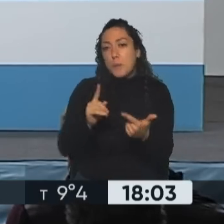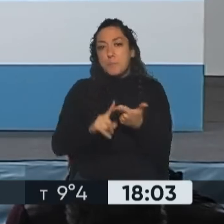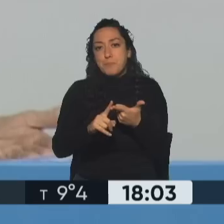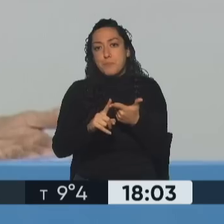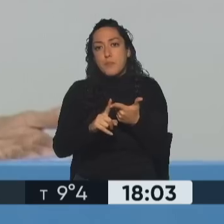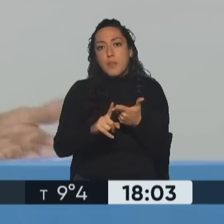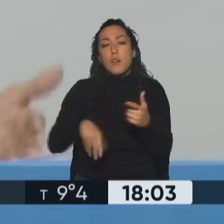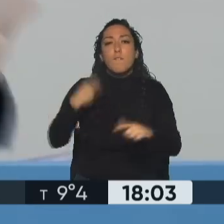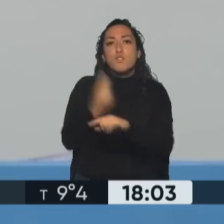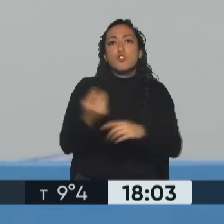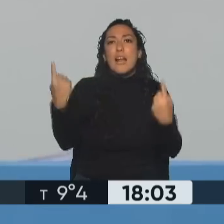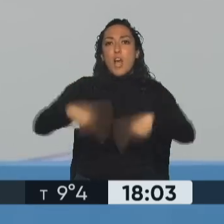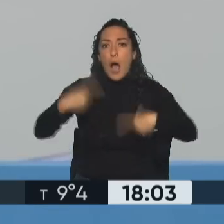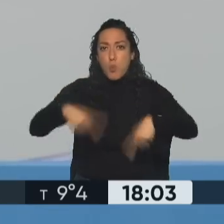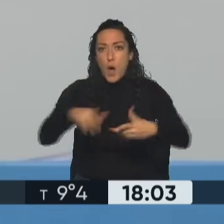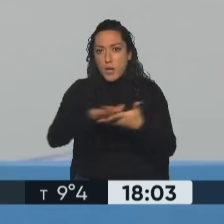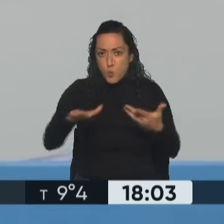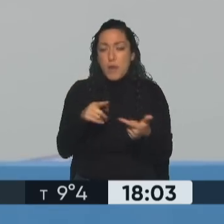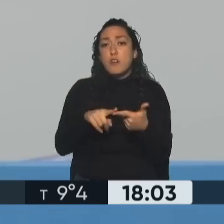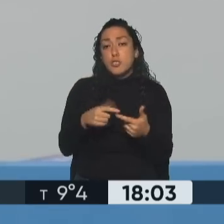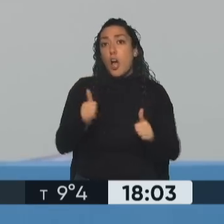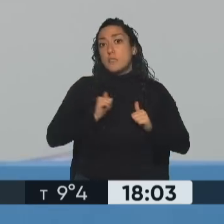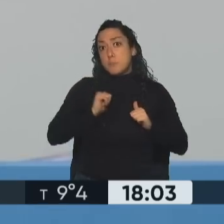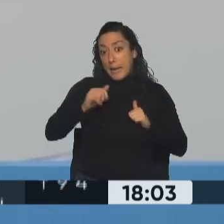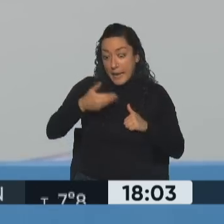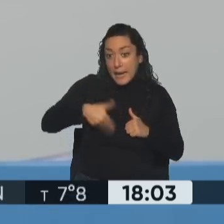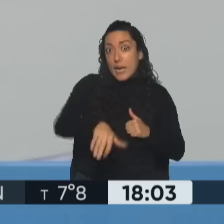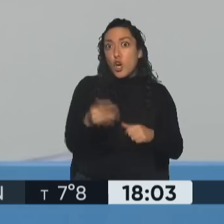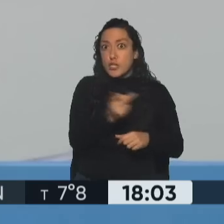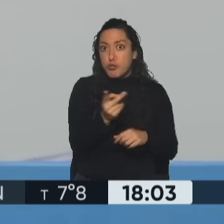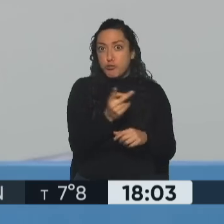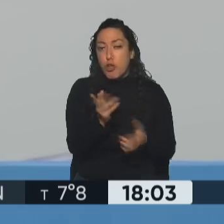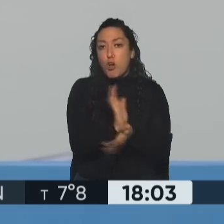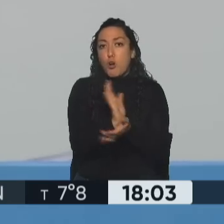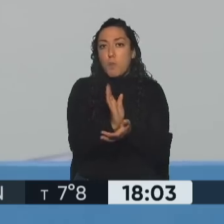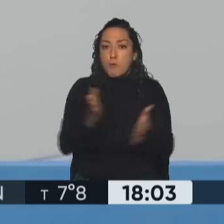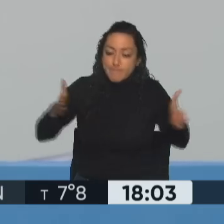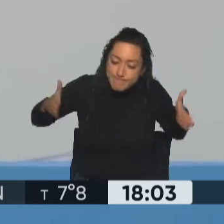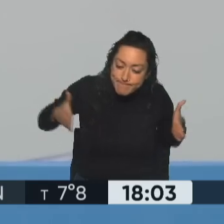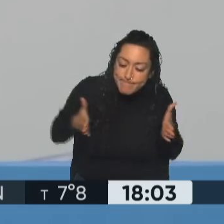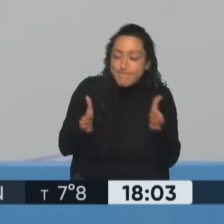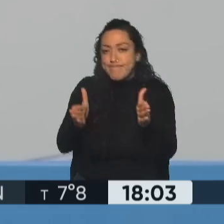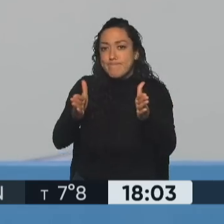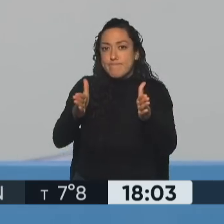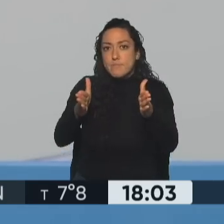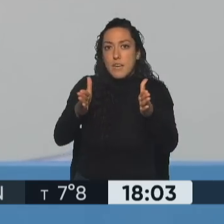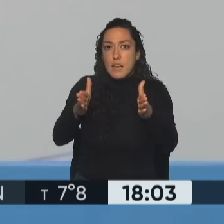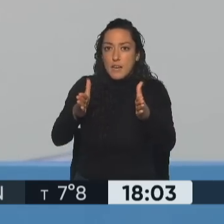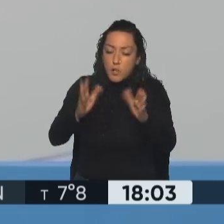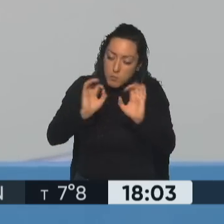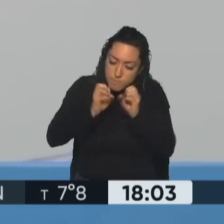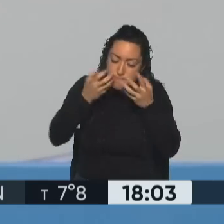que han puesto en aduana, la verdad que tengo expectativas de que puedan reencauzar y reenderezar las